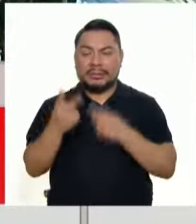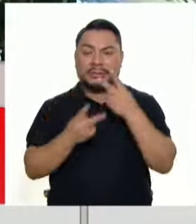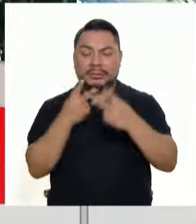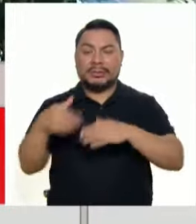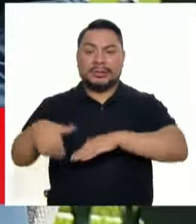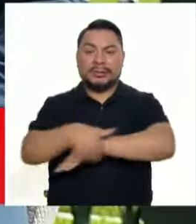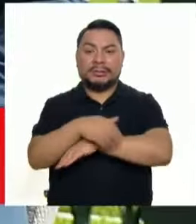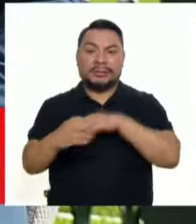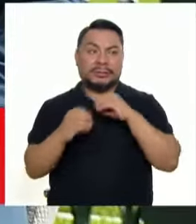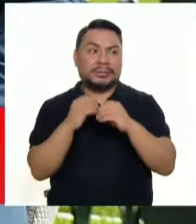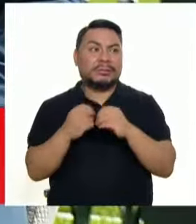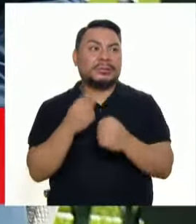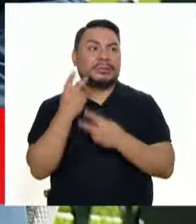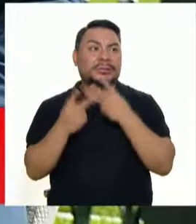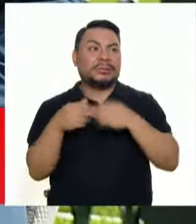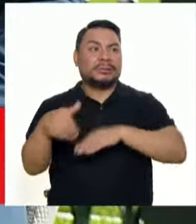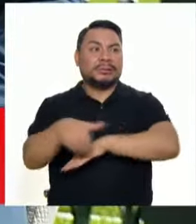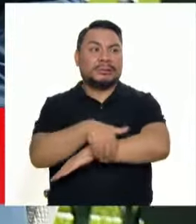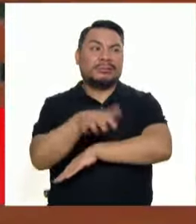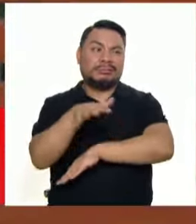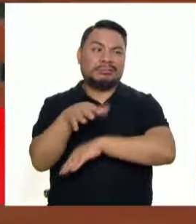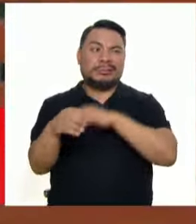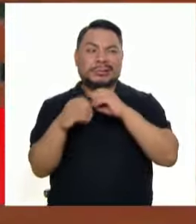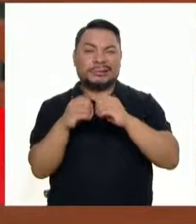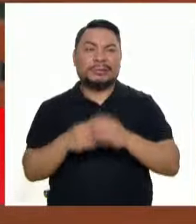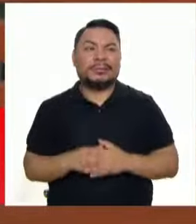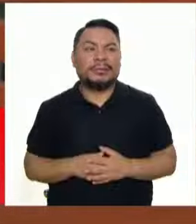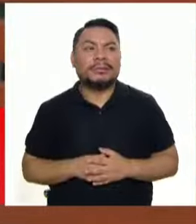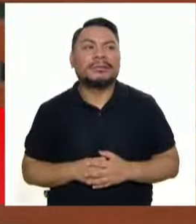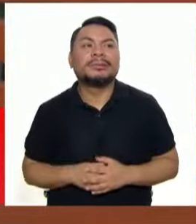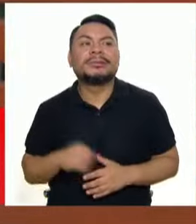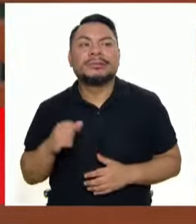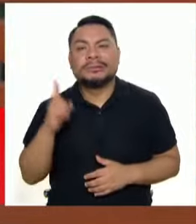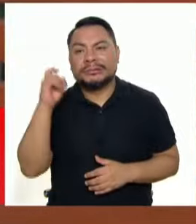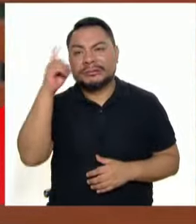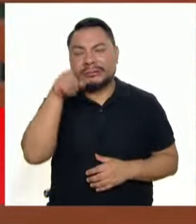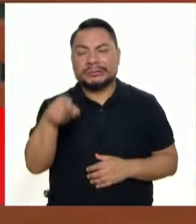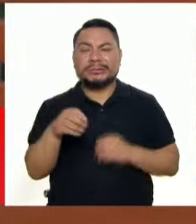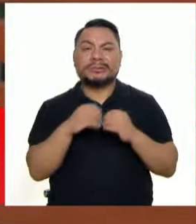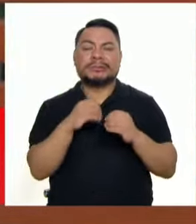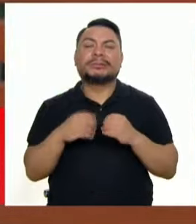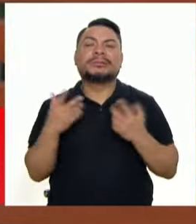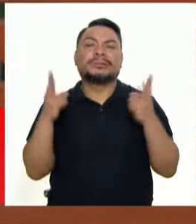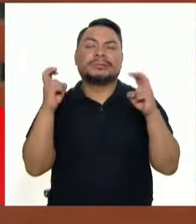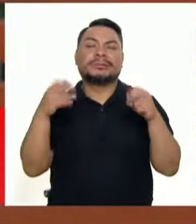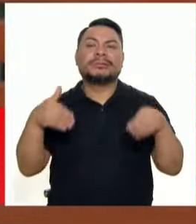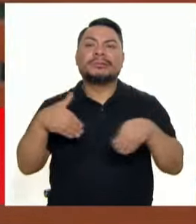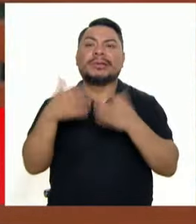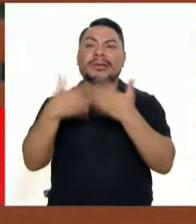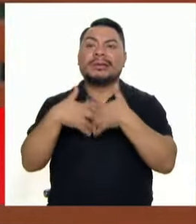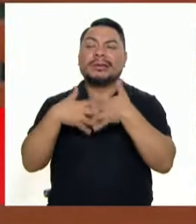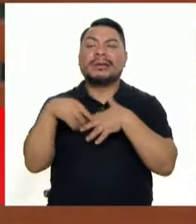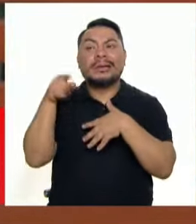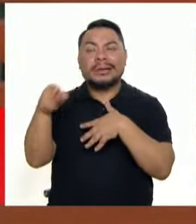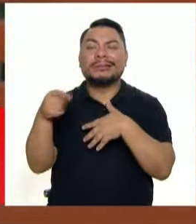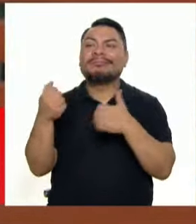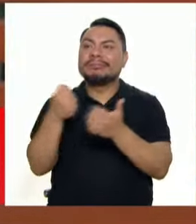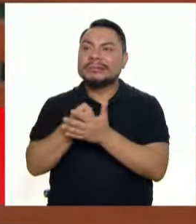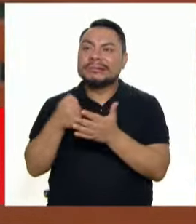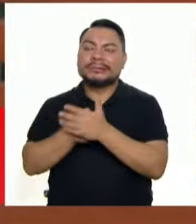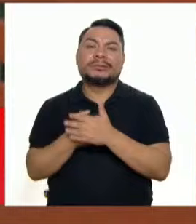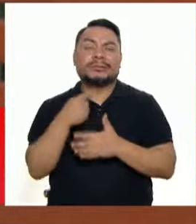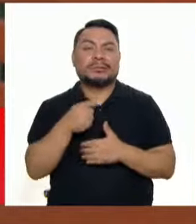visitado sí, Ayacucho ese tramo, y las pistas, el tramo está crítico por un tema de arbitraje y por competencia del Ministerio